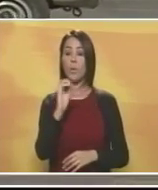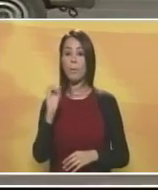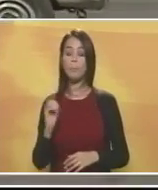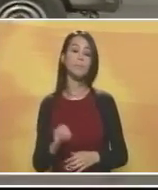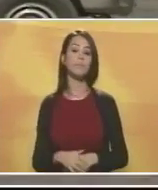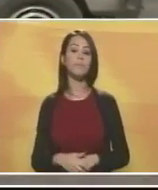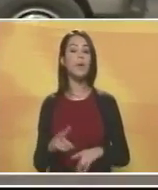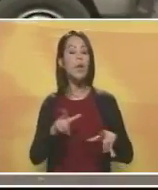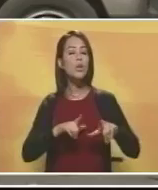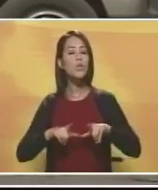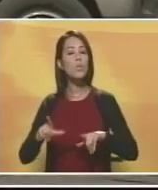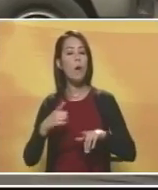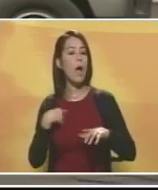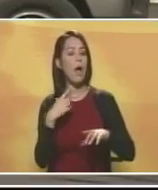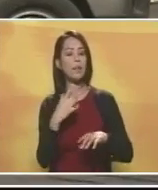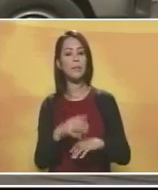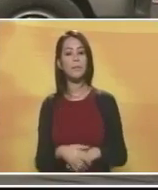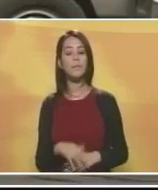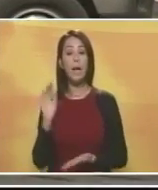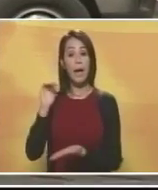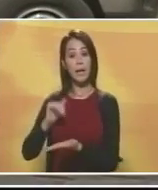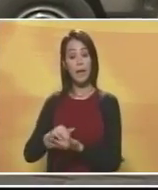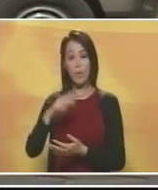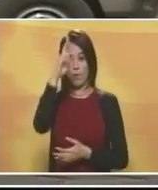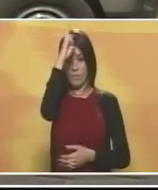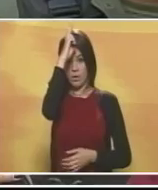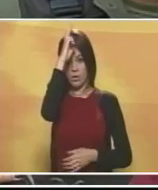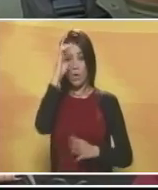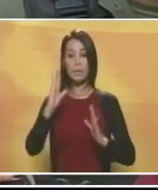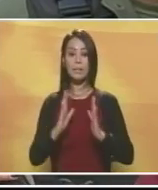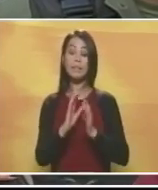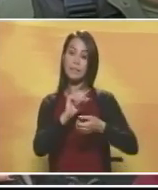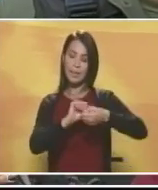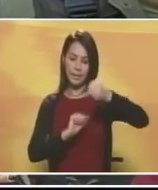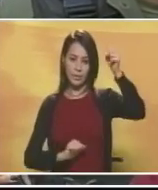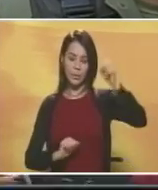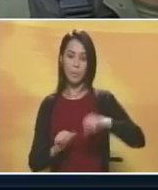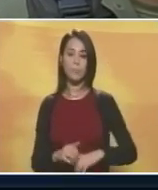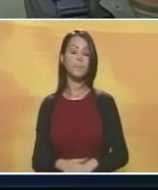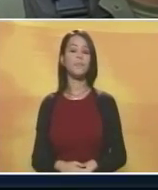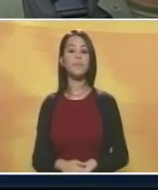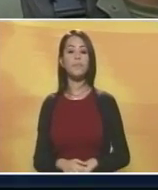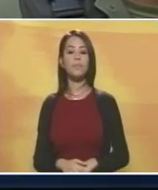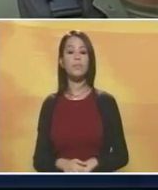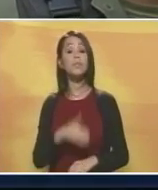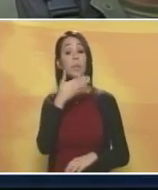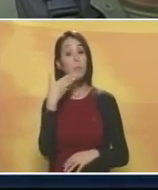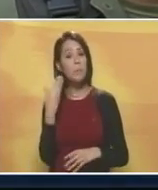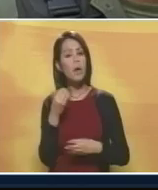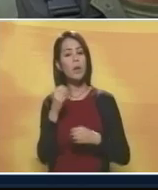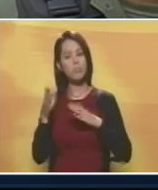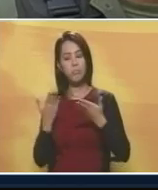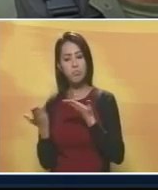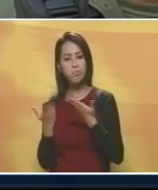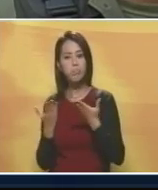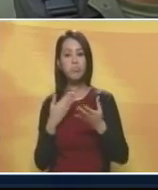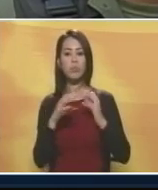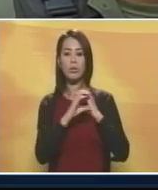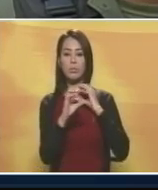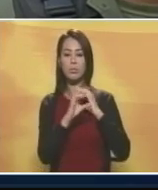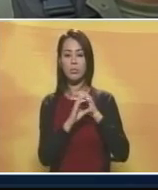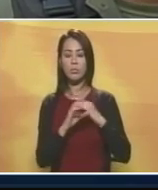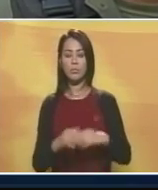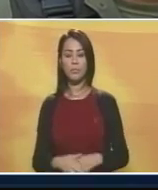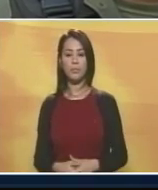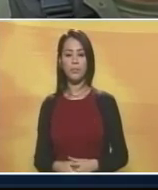hacia los destinos más solicitados como Aragua, Falcón y San Cristóbal. Como hemos mejorado el servicio, aquí por lo menos en el terminal hemos activado